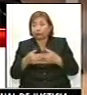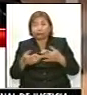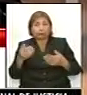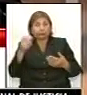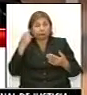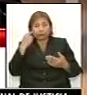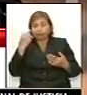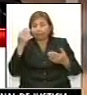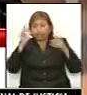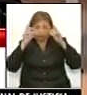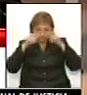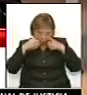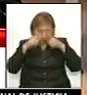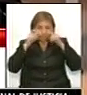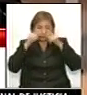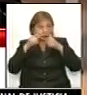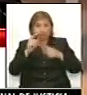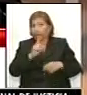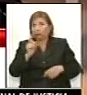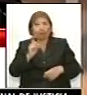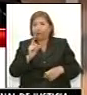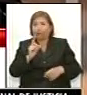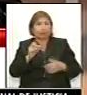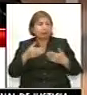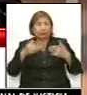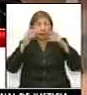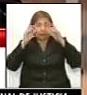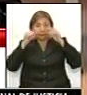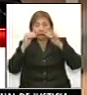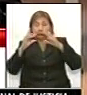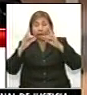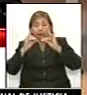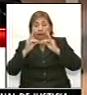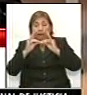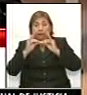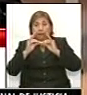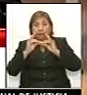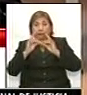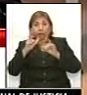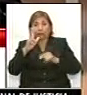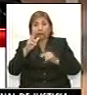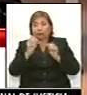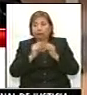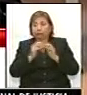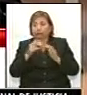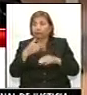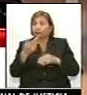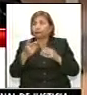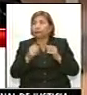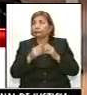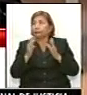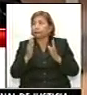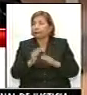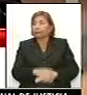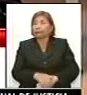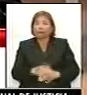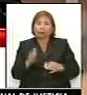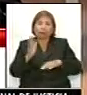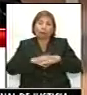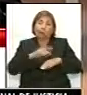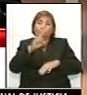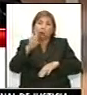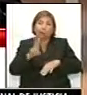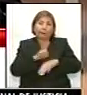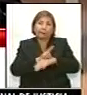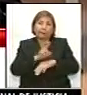quedaba dormido o cabeceaba, pero no dormí en una cama en ningún momento durante 3 días. Y el resto de días dormíamos